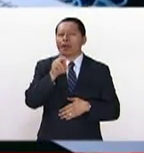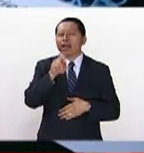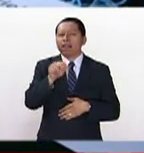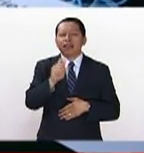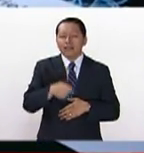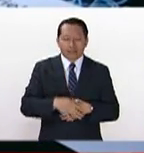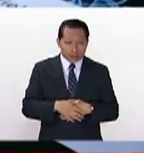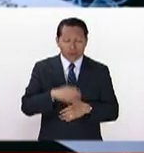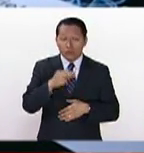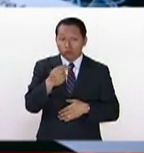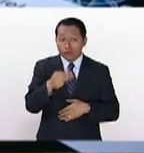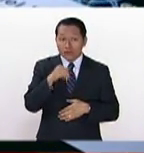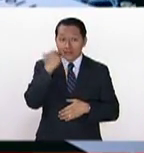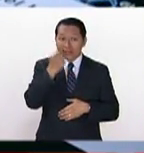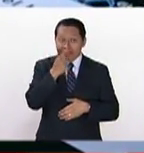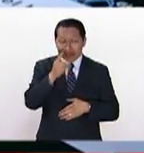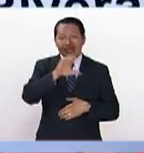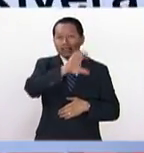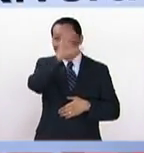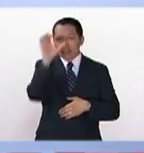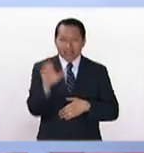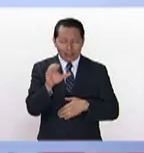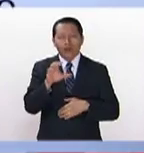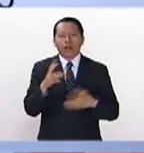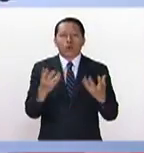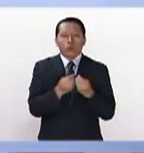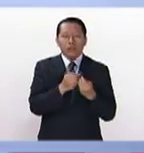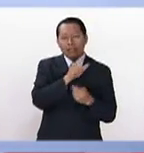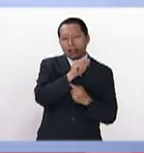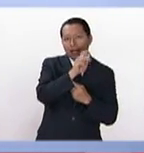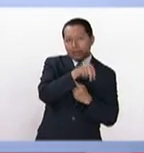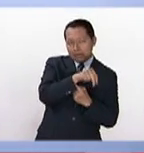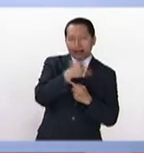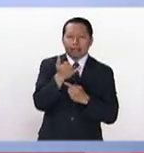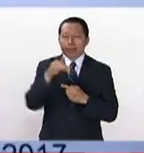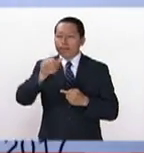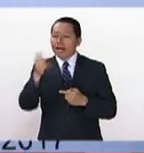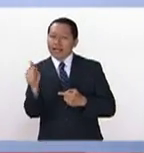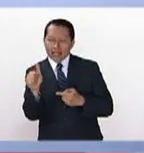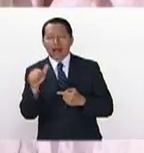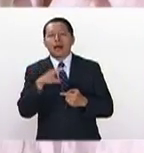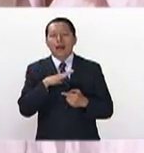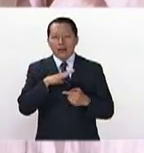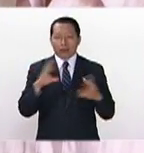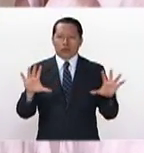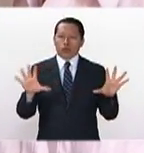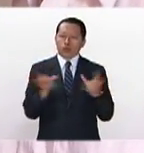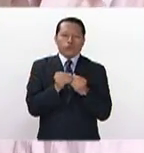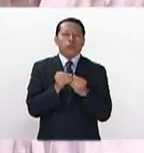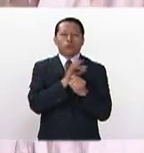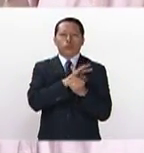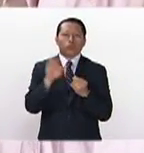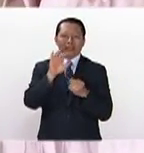su nombre significa purifica tu cielo, viene del latín y del maya. Puri, purificación, y can, cielo en maya.